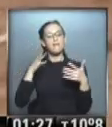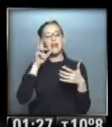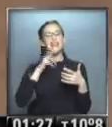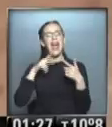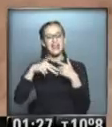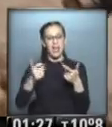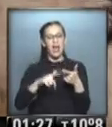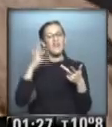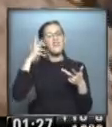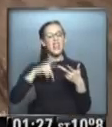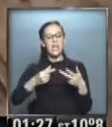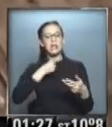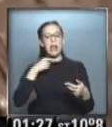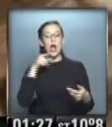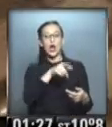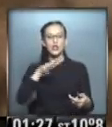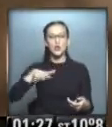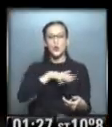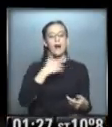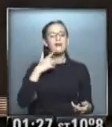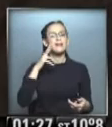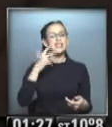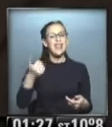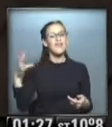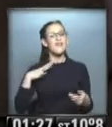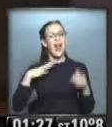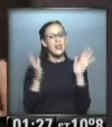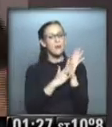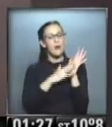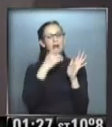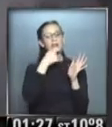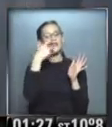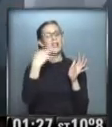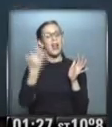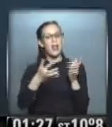pese a que aún no hay pruebas de que existan armas químicas en el país.